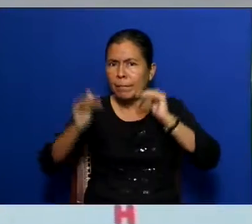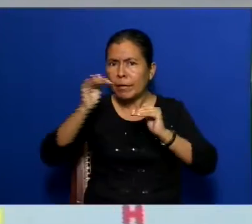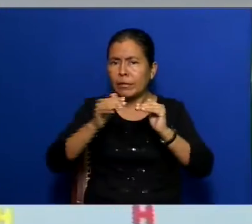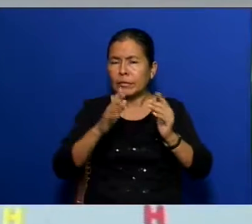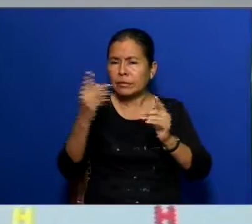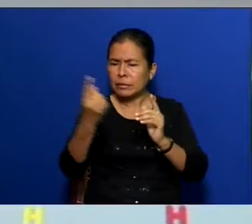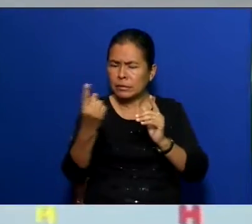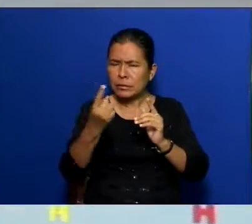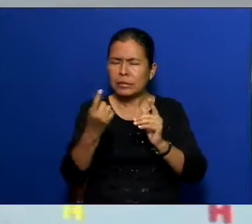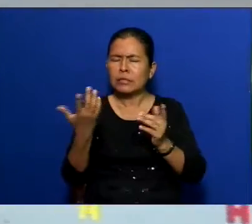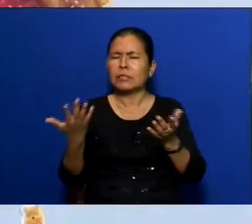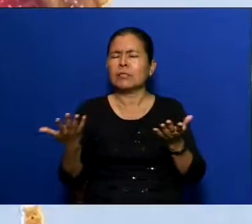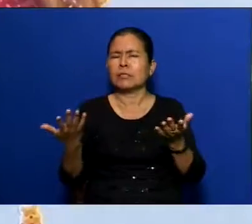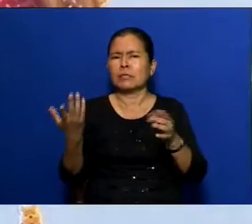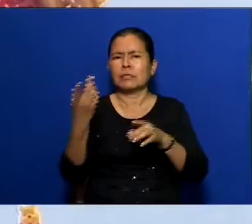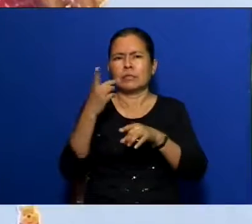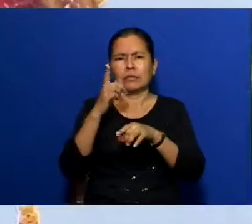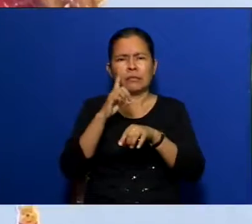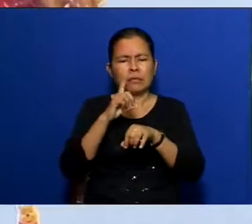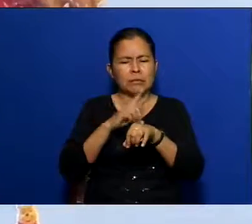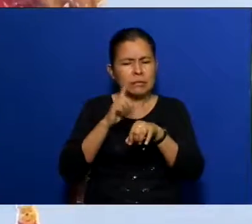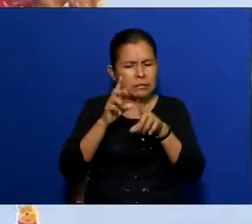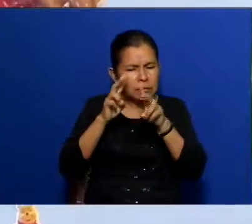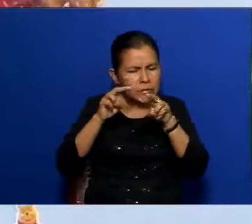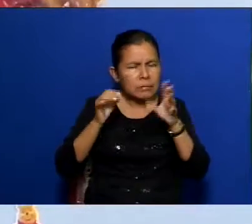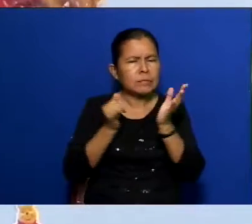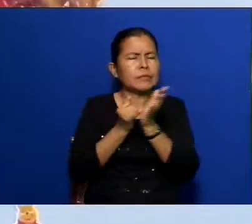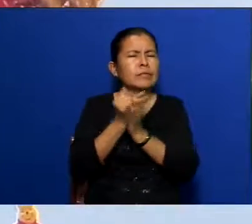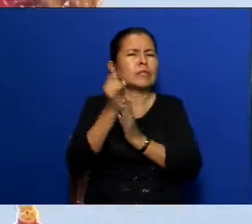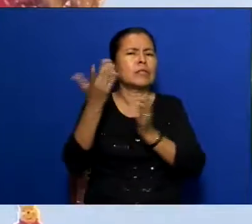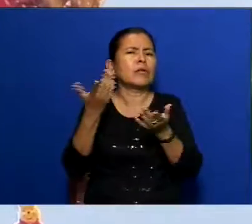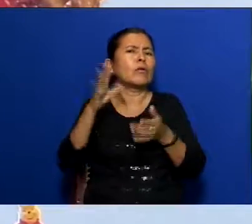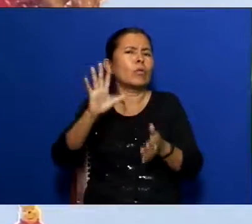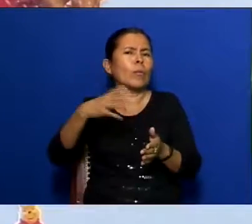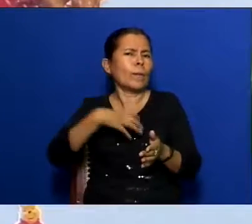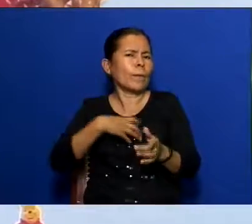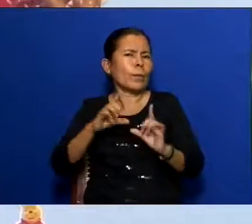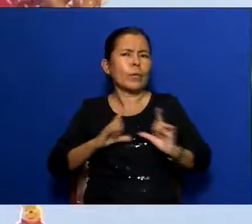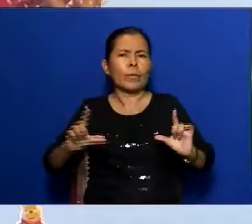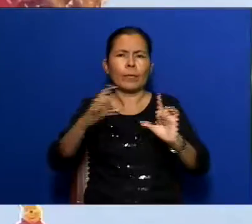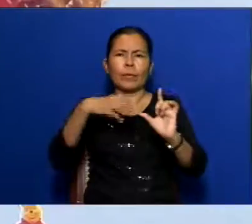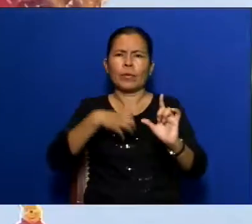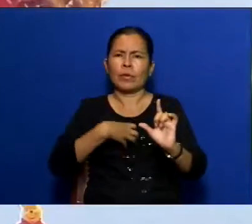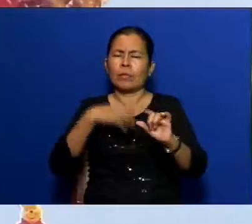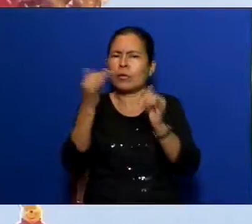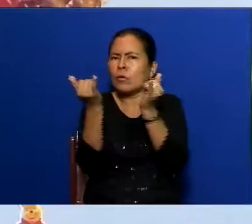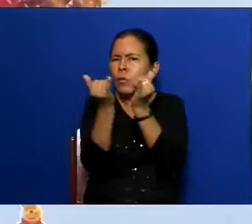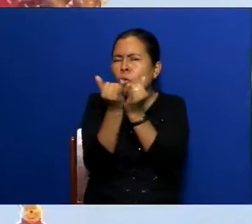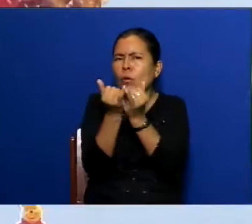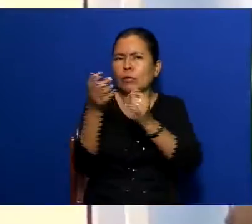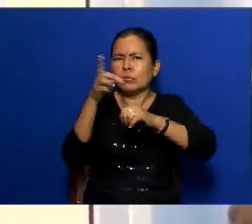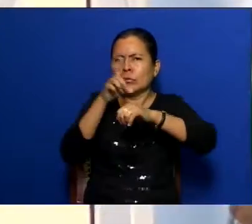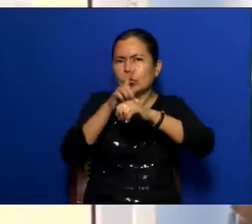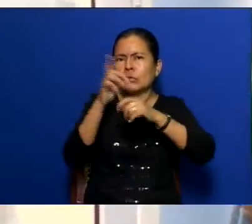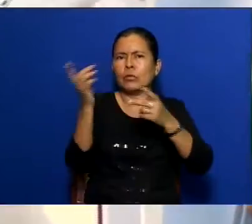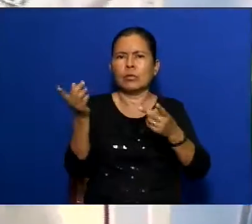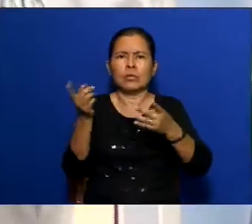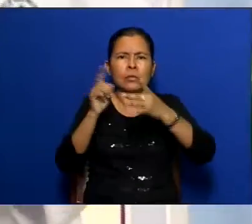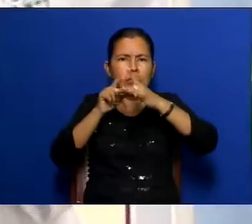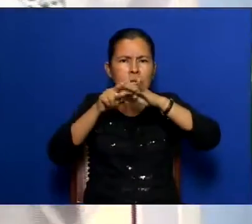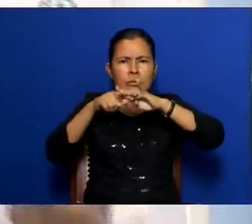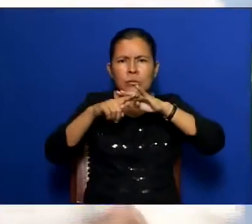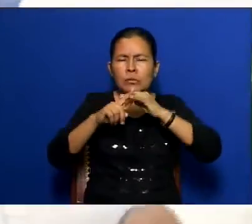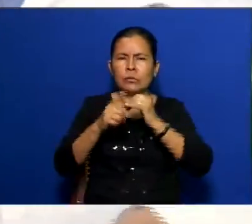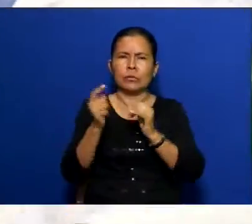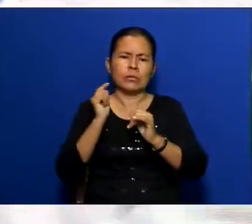de medicina legal, las condiciones propias para los niños, y que también tuvieran médicos, psicólogas, psiquiatras